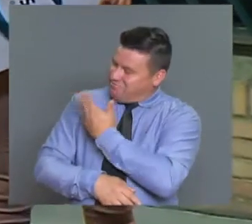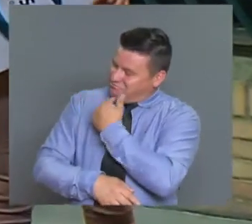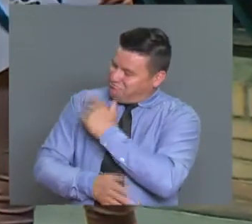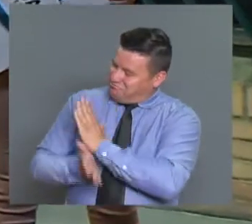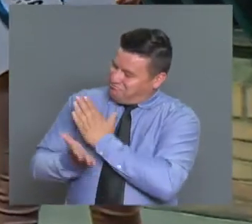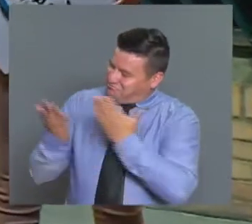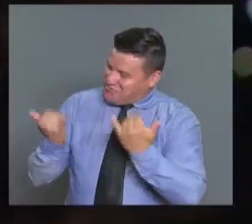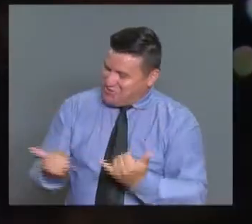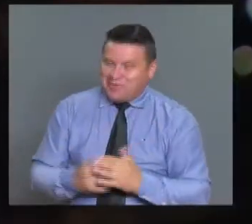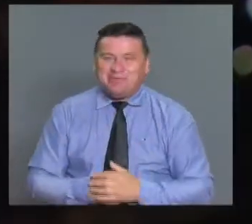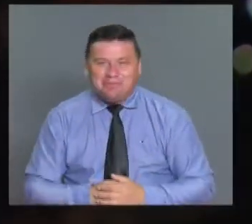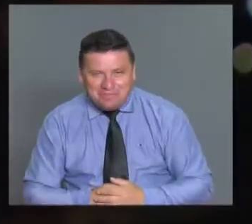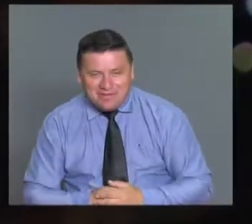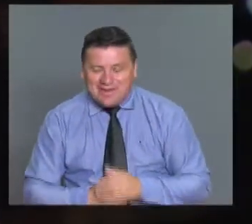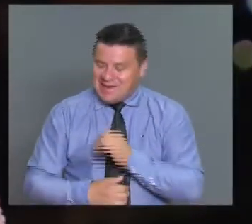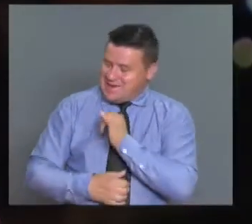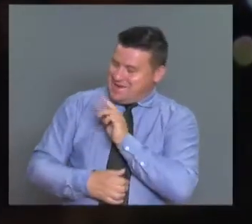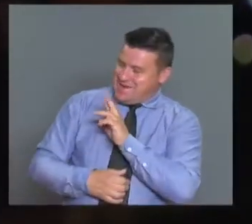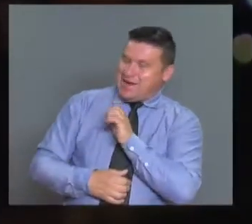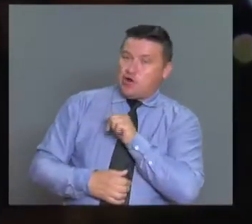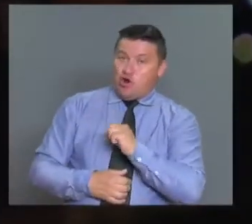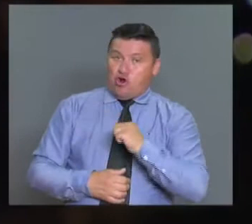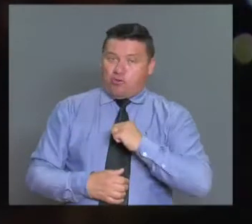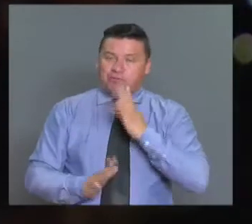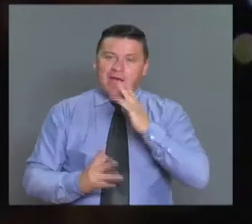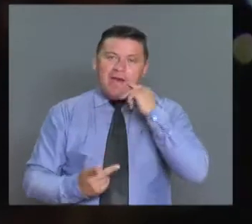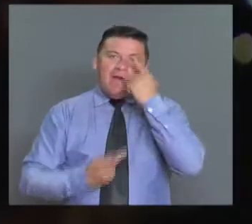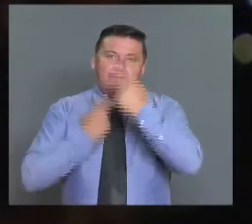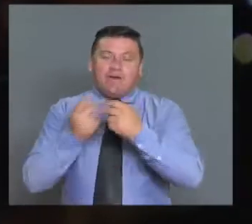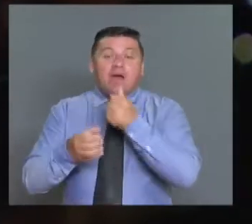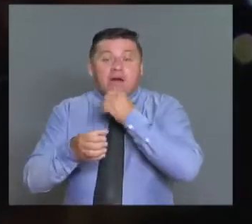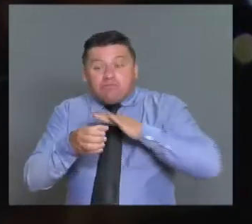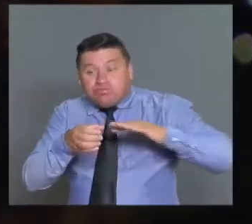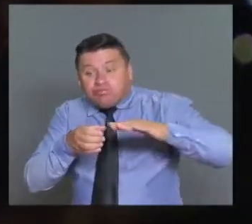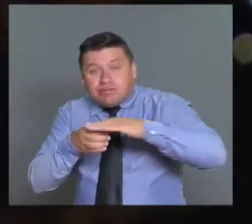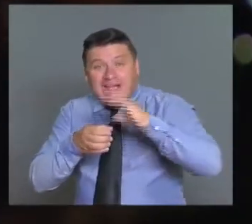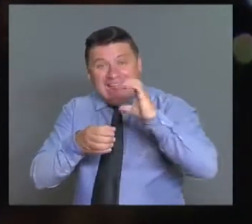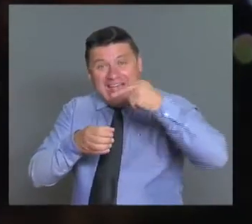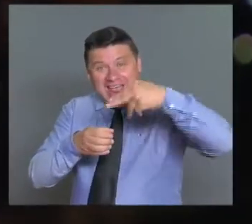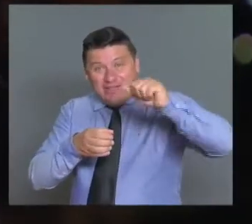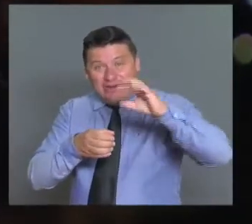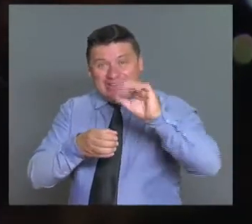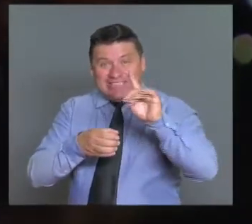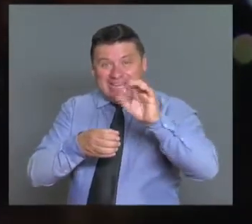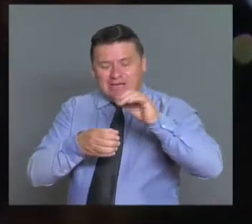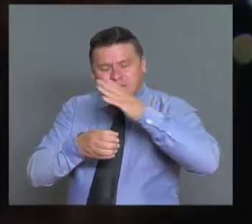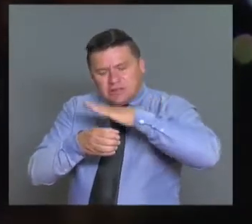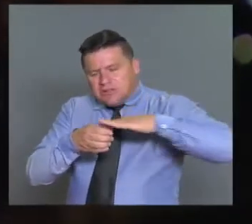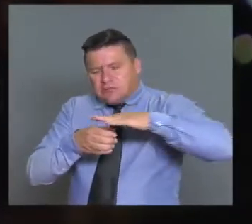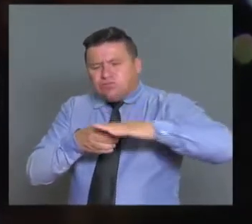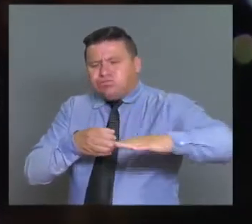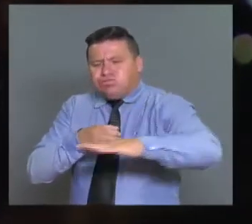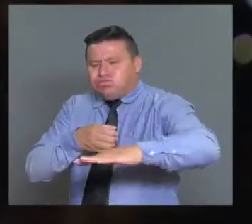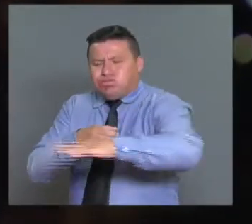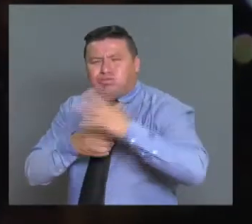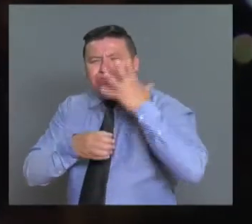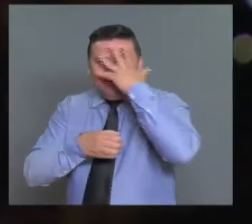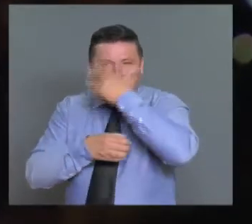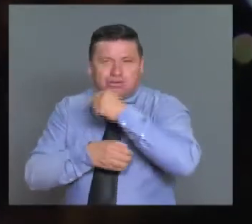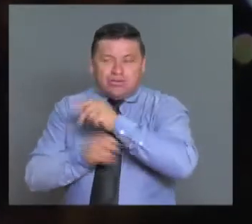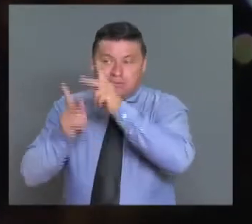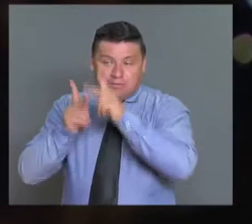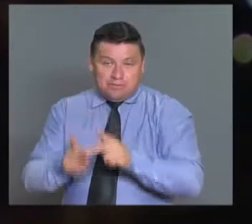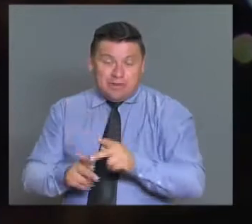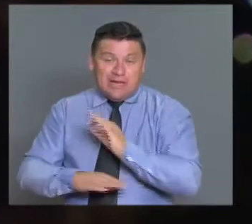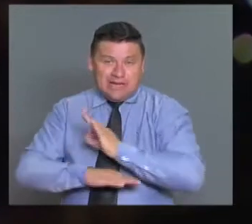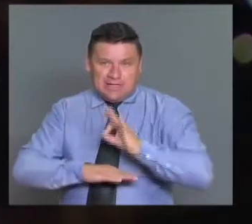tienes hoy? Yair, para hoy tenemos la visita a Caño Cristales, un lugar mágico. Además, la historia de vida de una esapista de